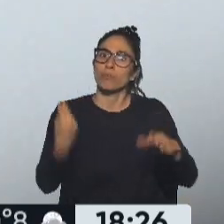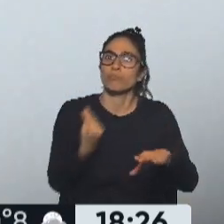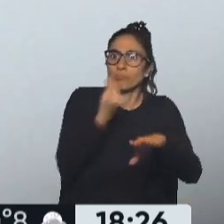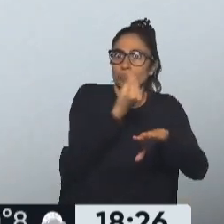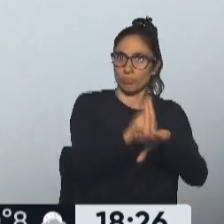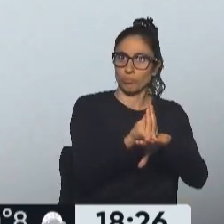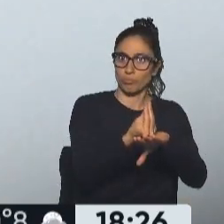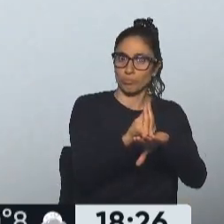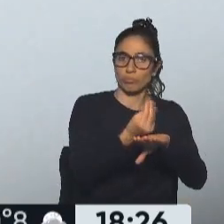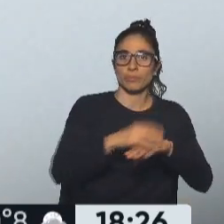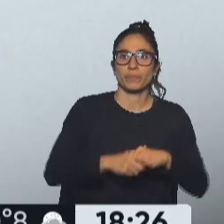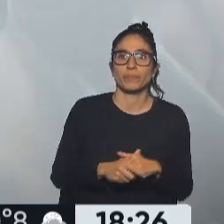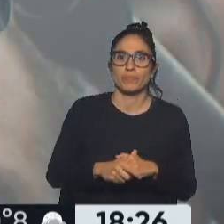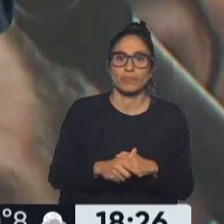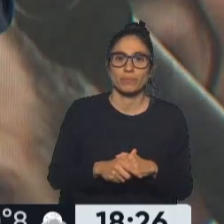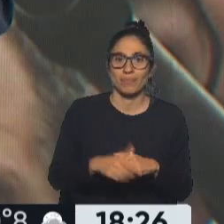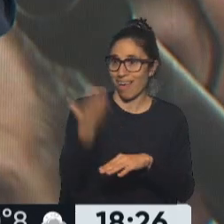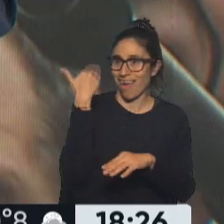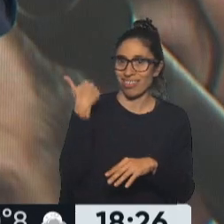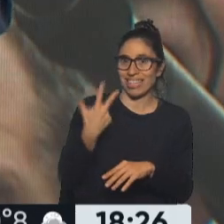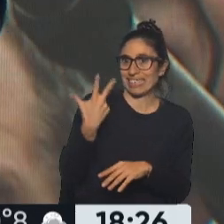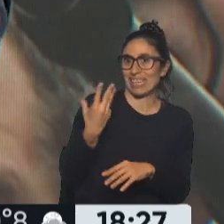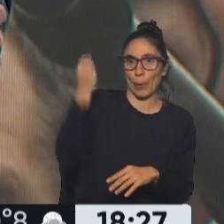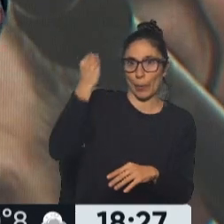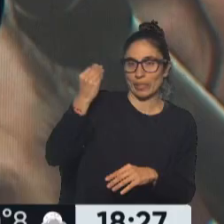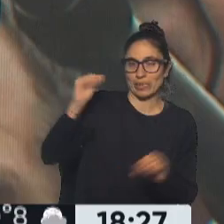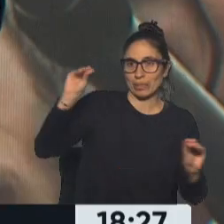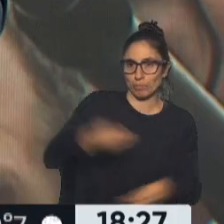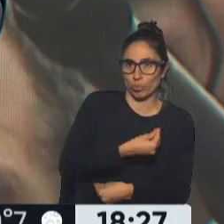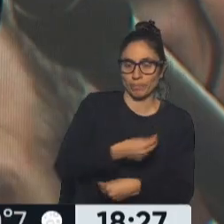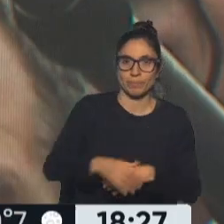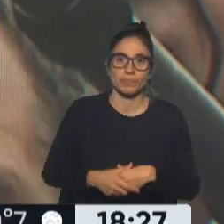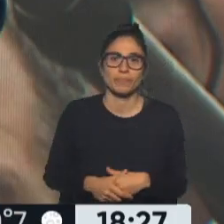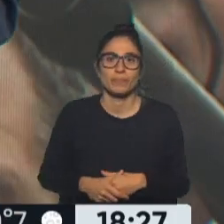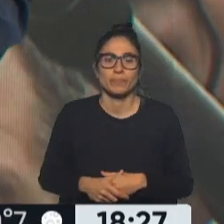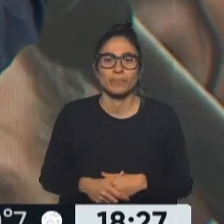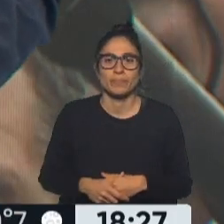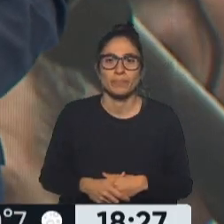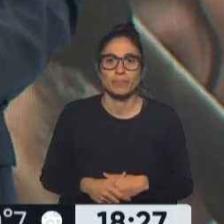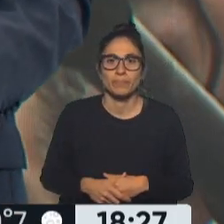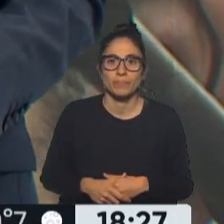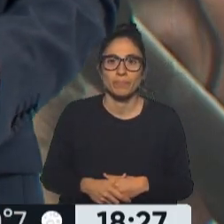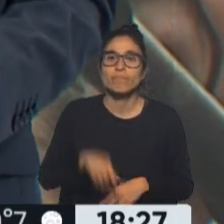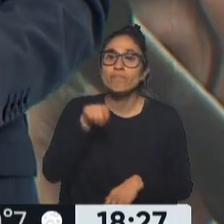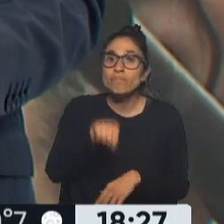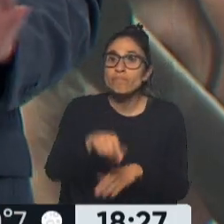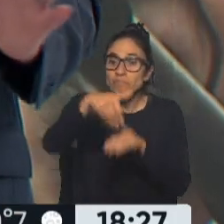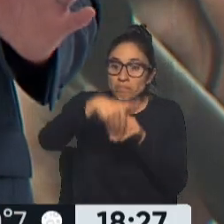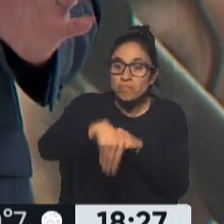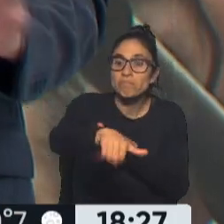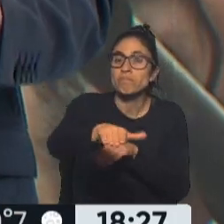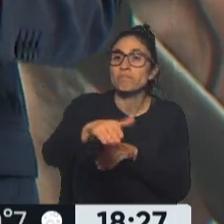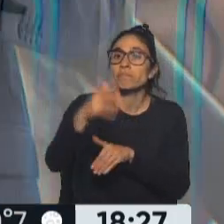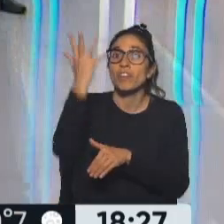3 últimas legislativas. Bien, veamos qué podría suceder en esta elección en